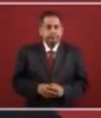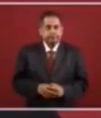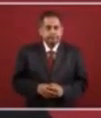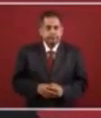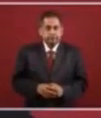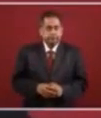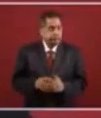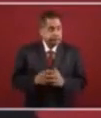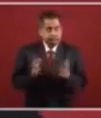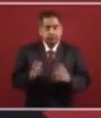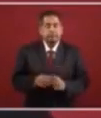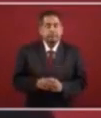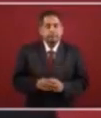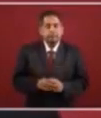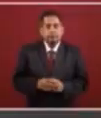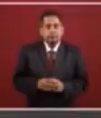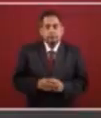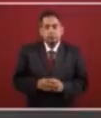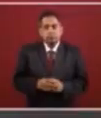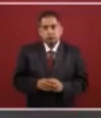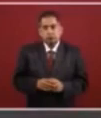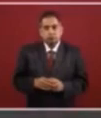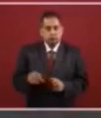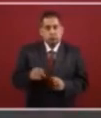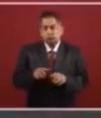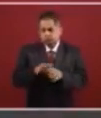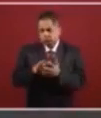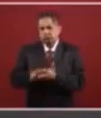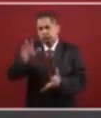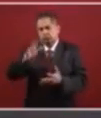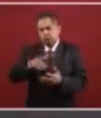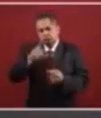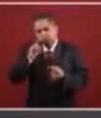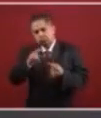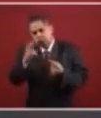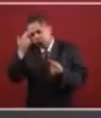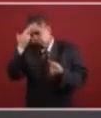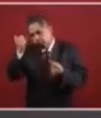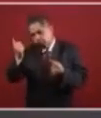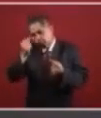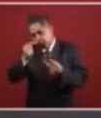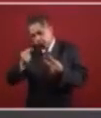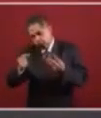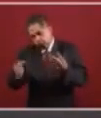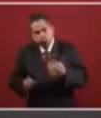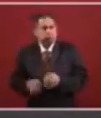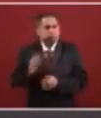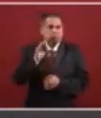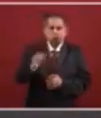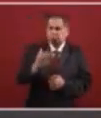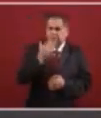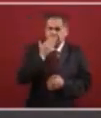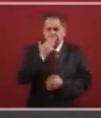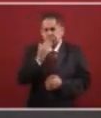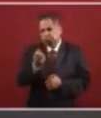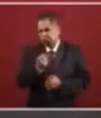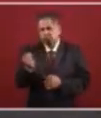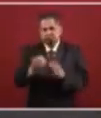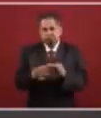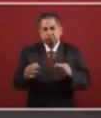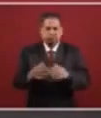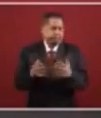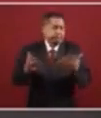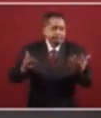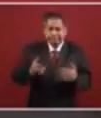por lo general son muy buenos los argumentos además no podría ser de otra